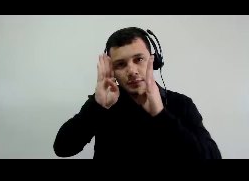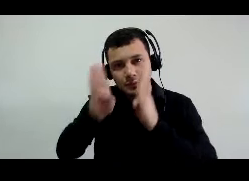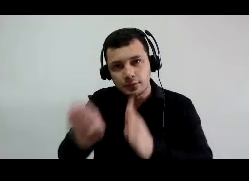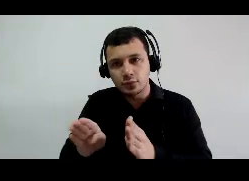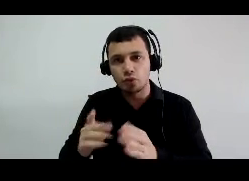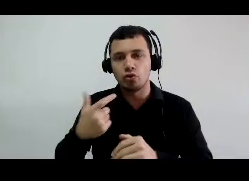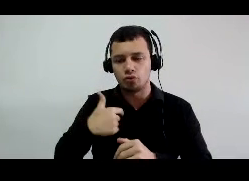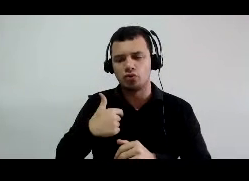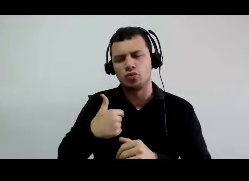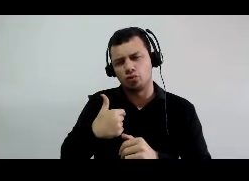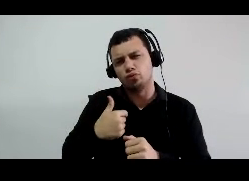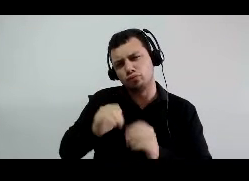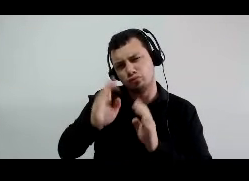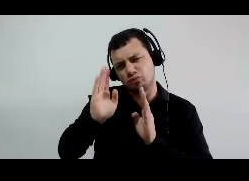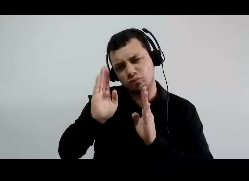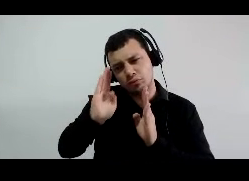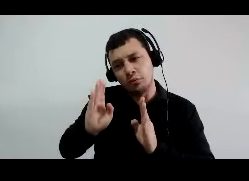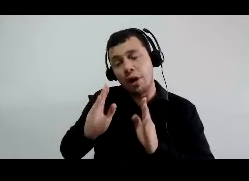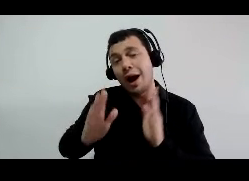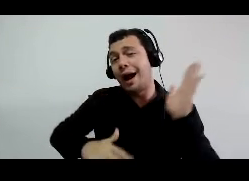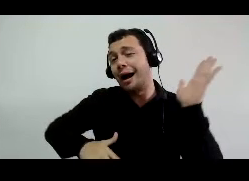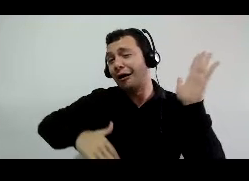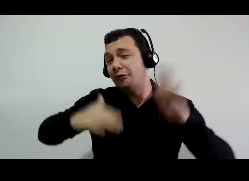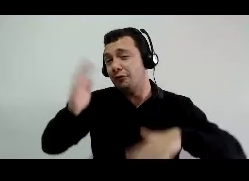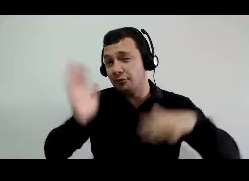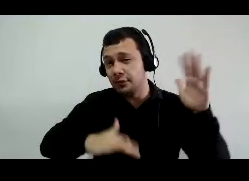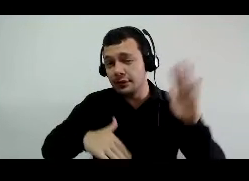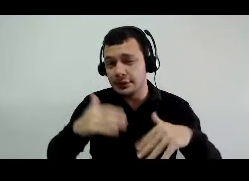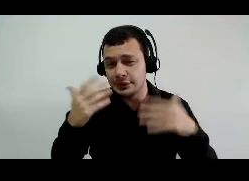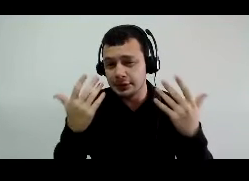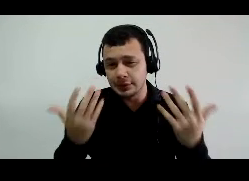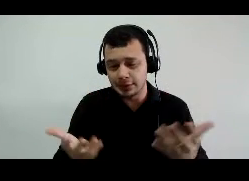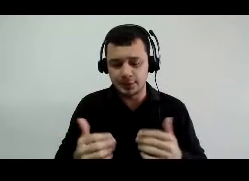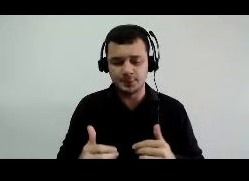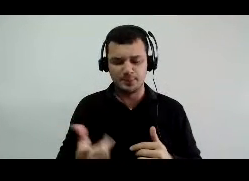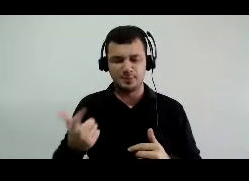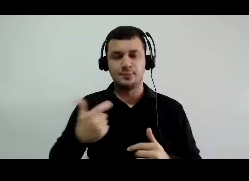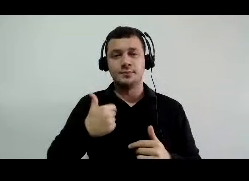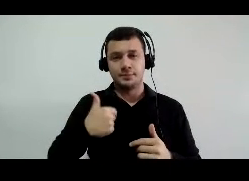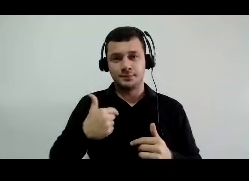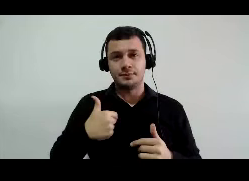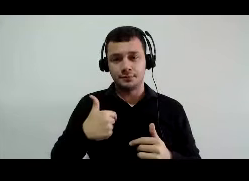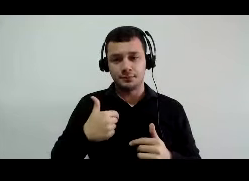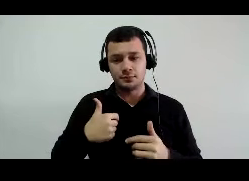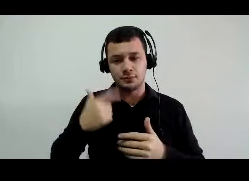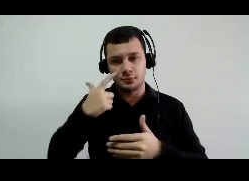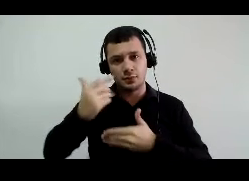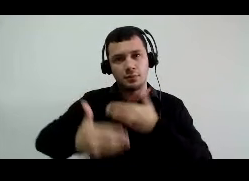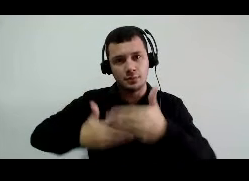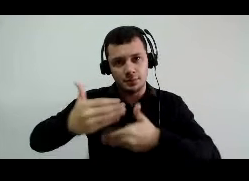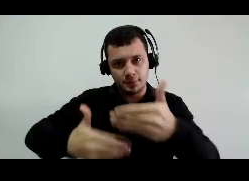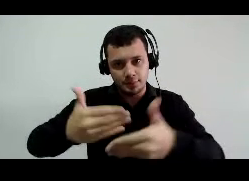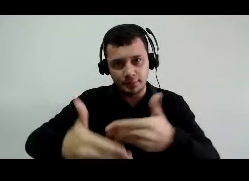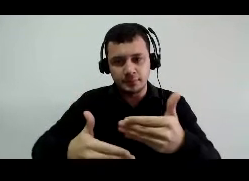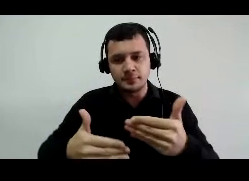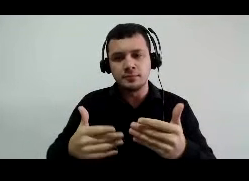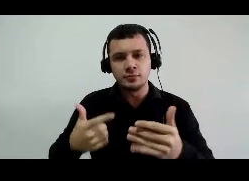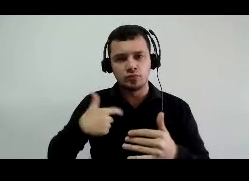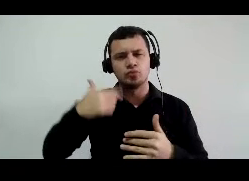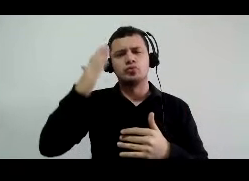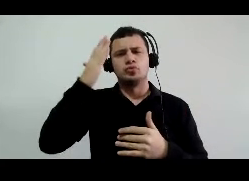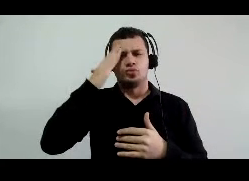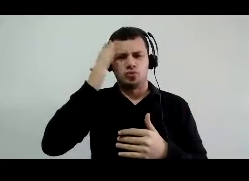paciente. Pero en ocasiones se pueden dar casos de que yo estoy seguro del procedimiento que voy a hacer, tengo todos